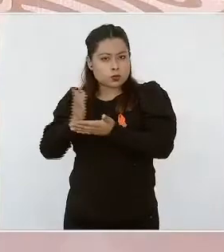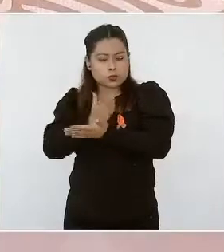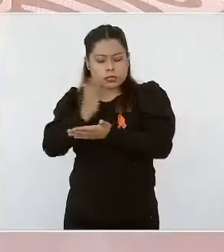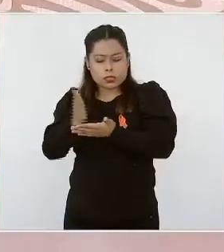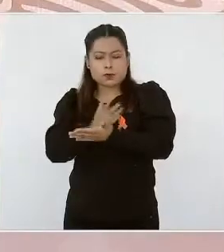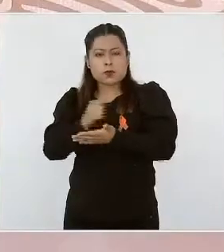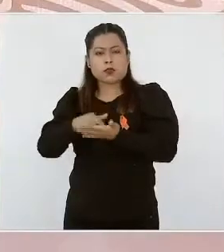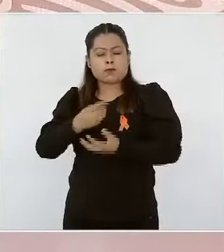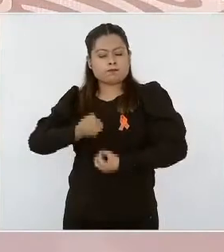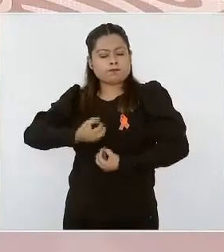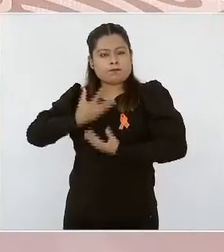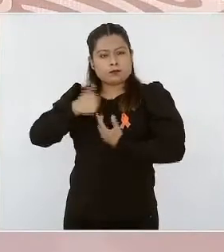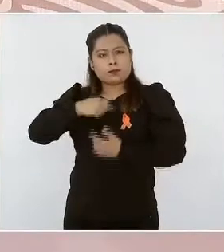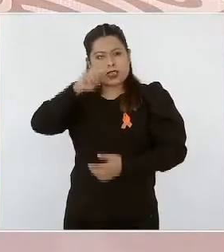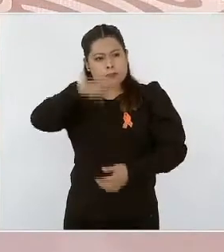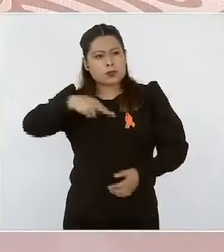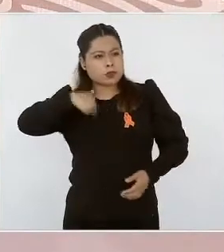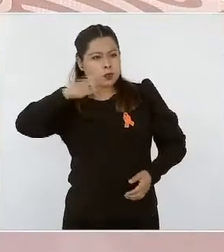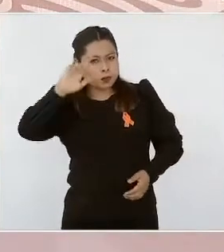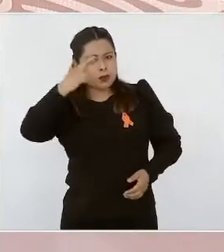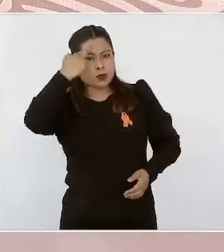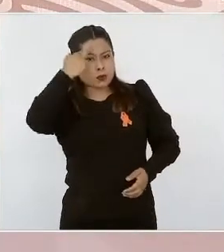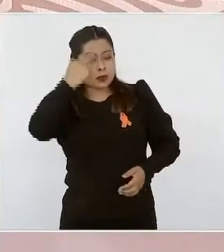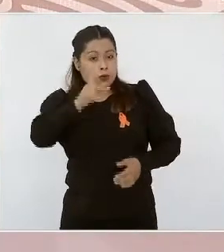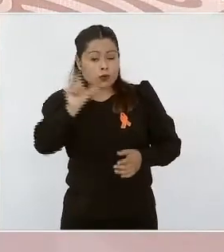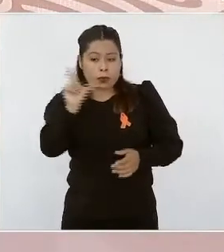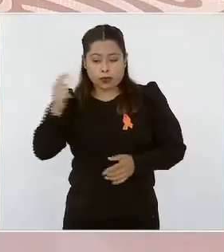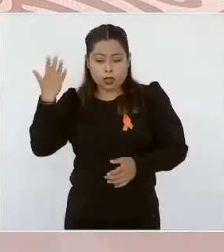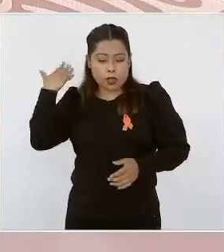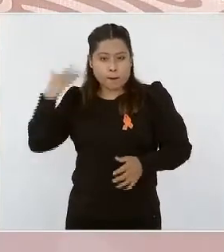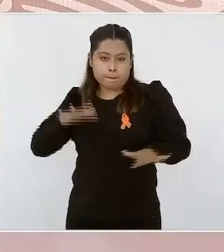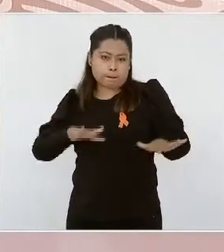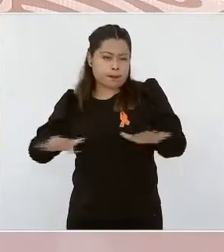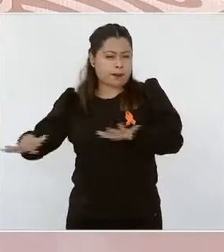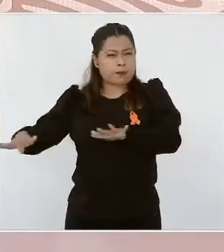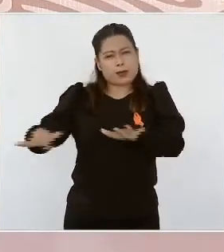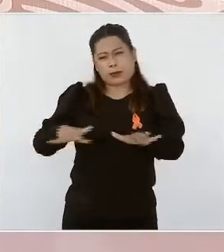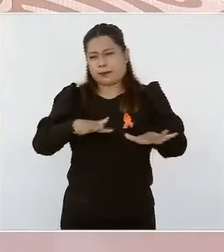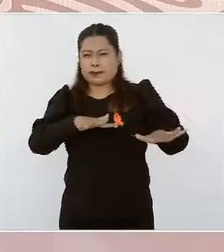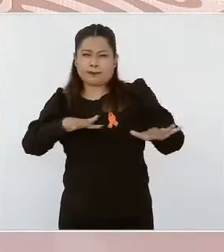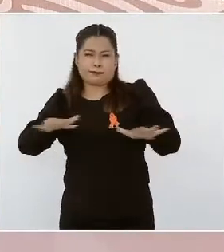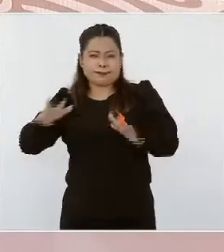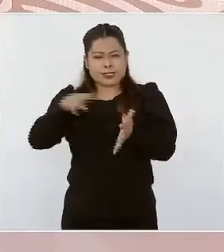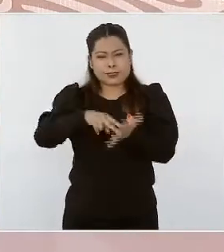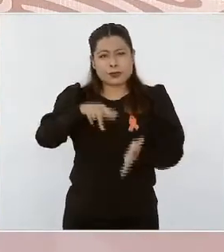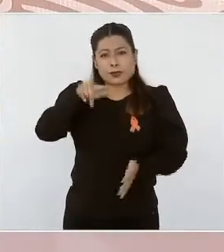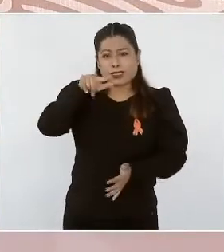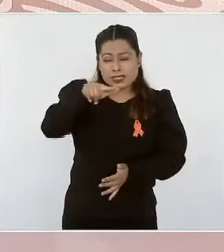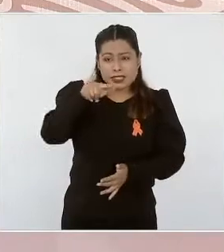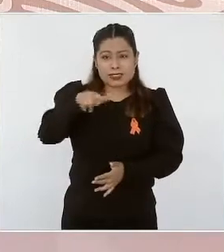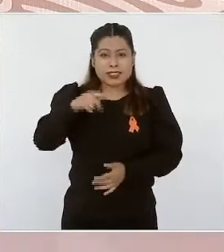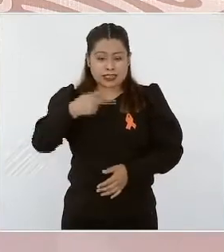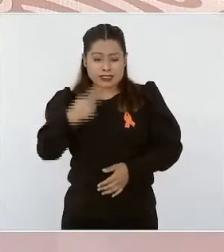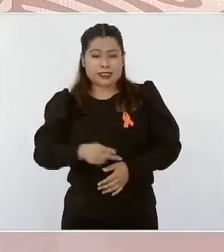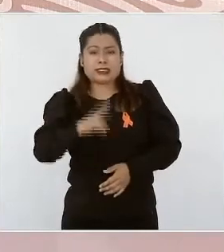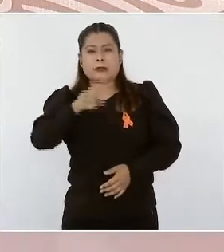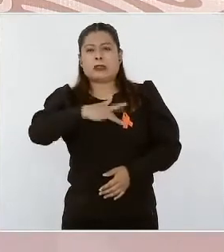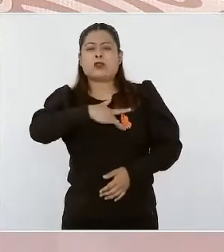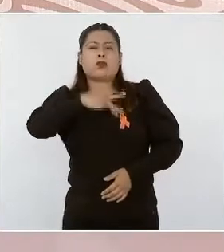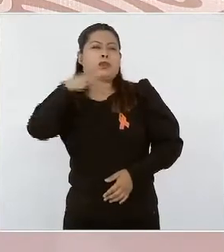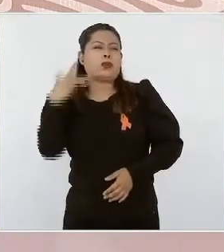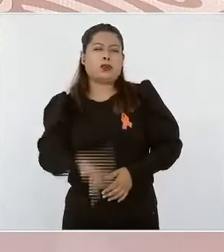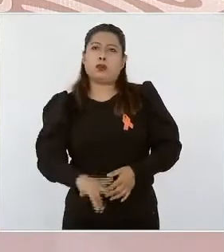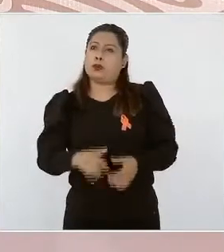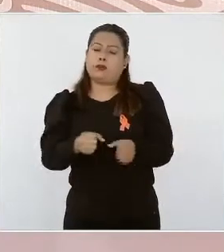acuerdo, doctora, en el temblor del 2017 que enfrentamos el dolor